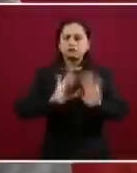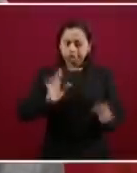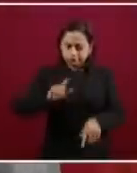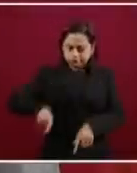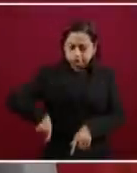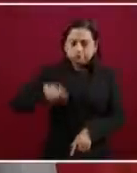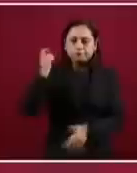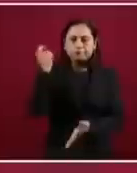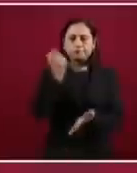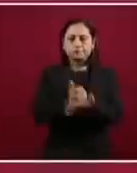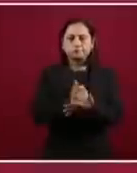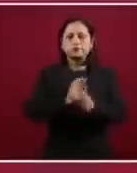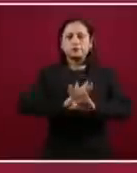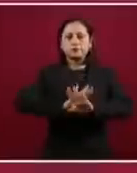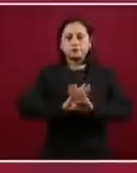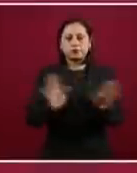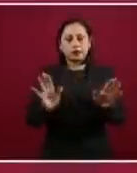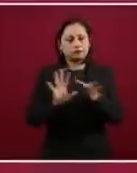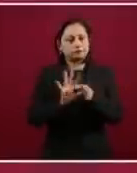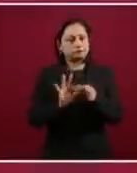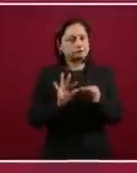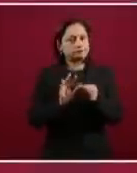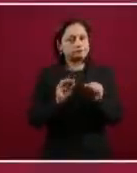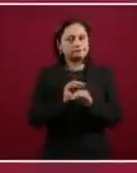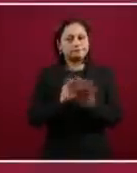Para hablar claro,